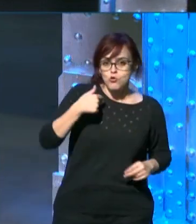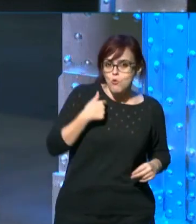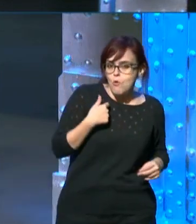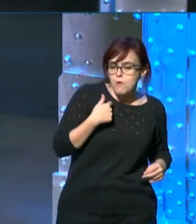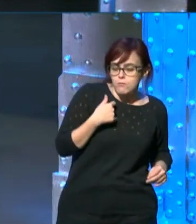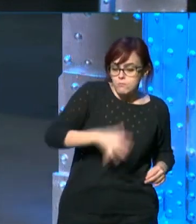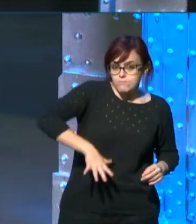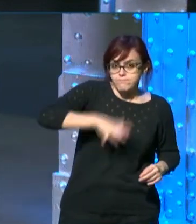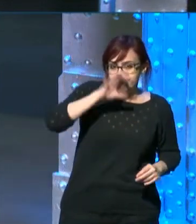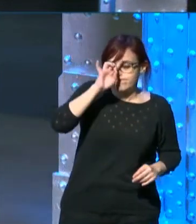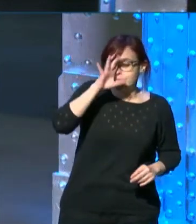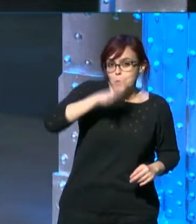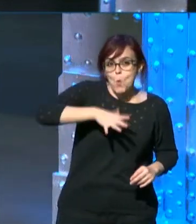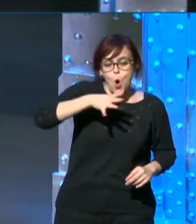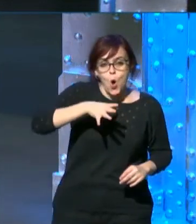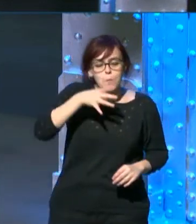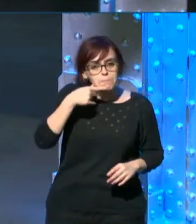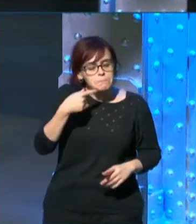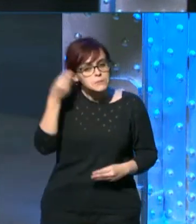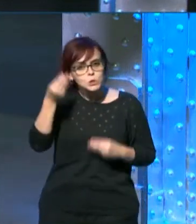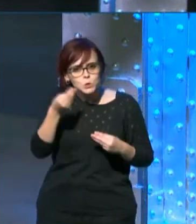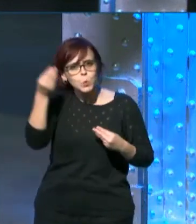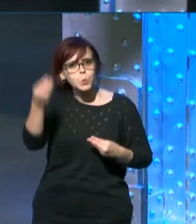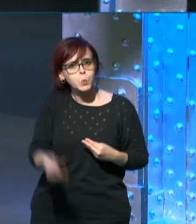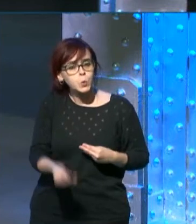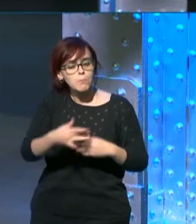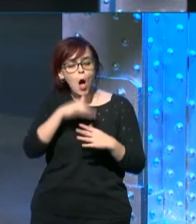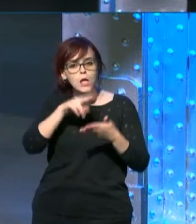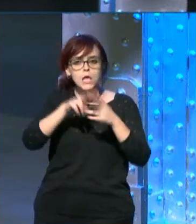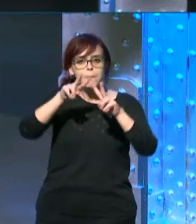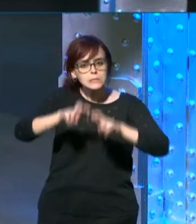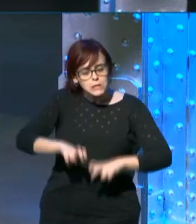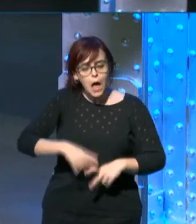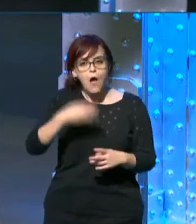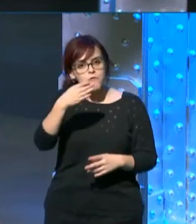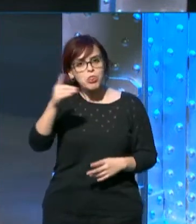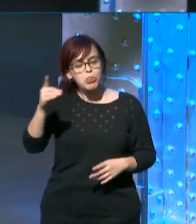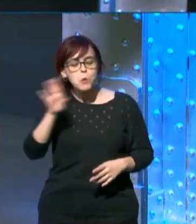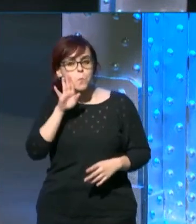Estaba bastante emocionado con este nuevo método que estaba investigando. La cosa no se queda aquí, ¿eh?